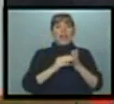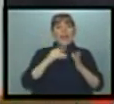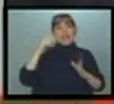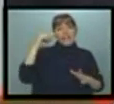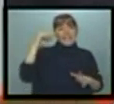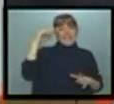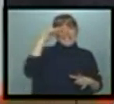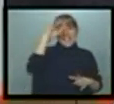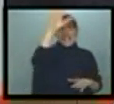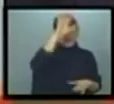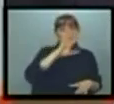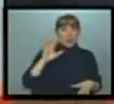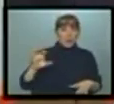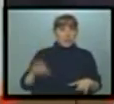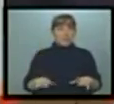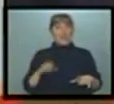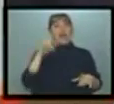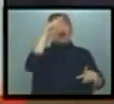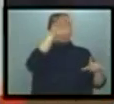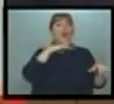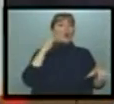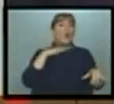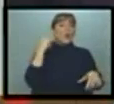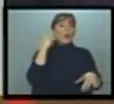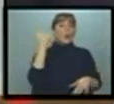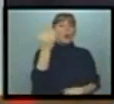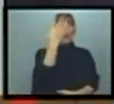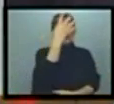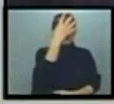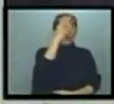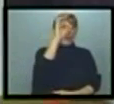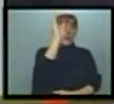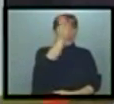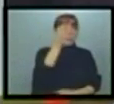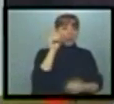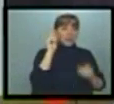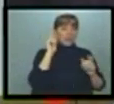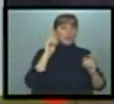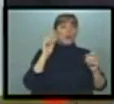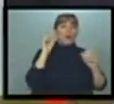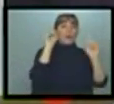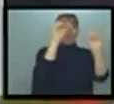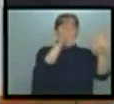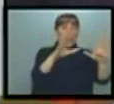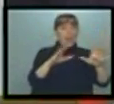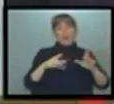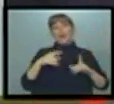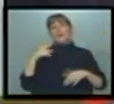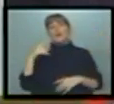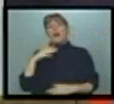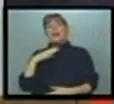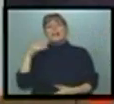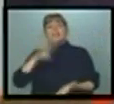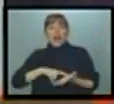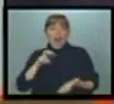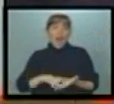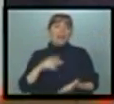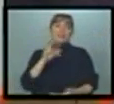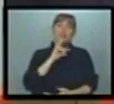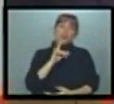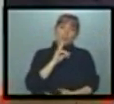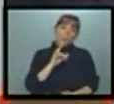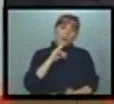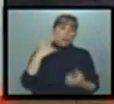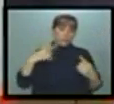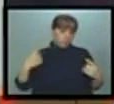Jujuy. Allí va a ir el 40% de todo este monto. Después tenés a Catamarca, a Corrientes, a Chaco, a Salta, a Tucumán, entre las